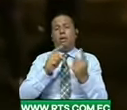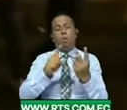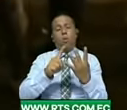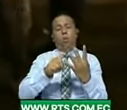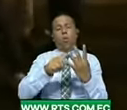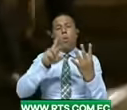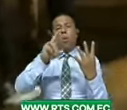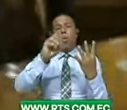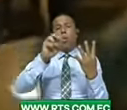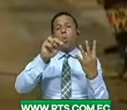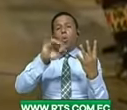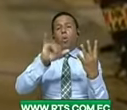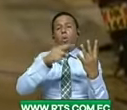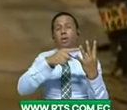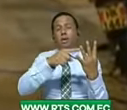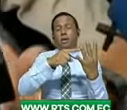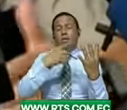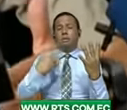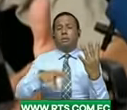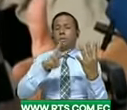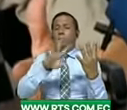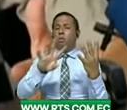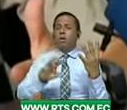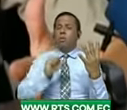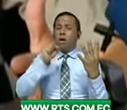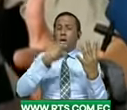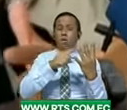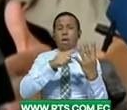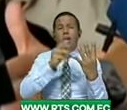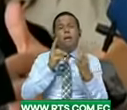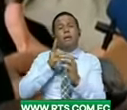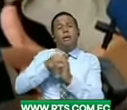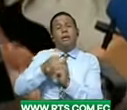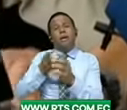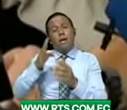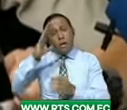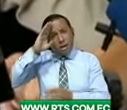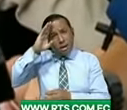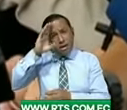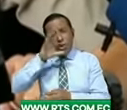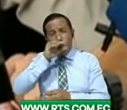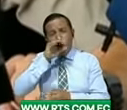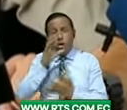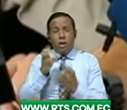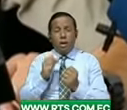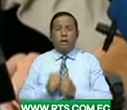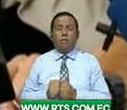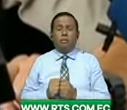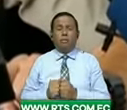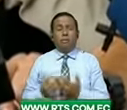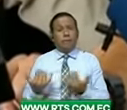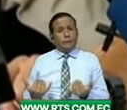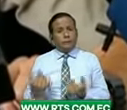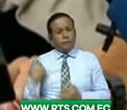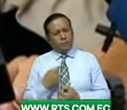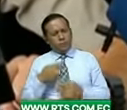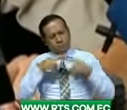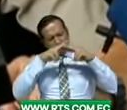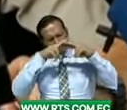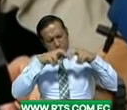Barahona Toaza, de 24 años. Hay víctimas colaterales de los disparos, habrá que ver cuál es la situación. Nosotros siempre vamos a hacer la